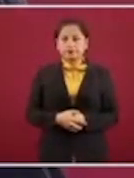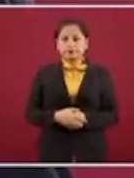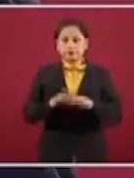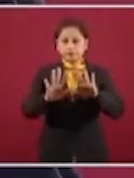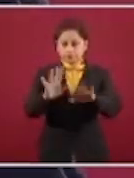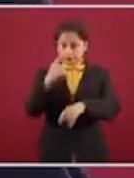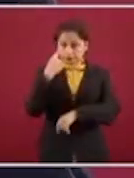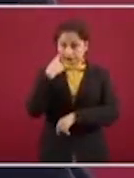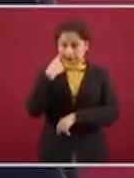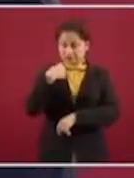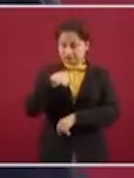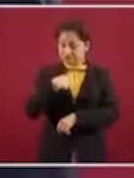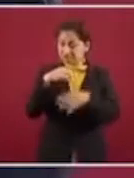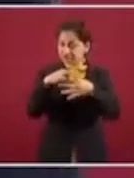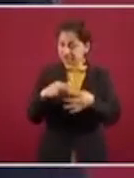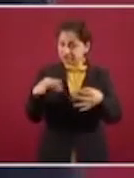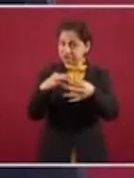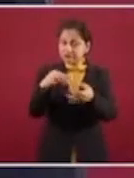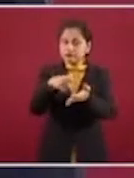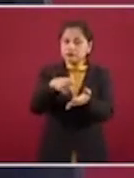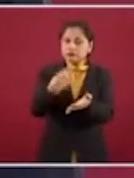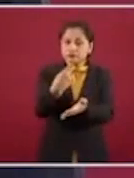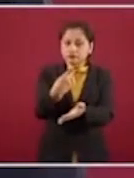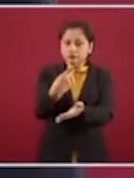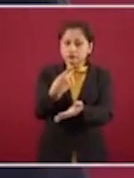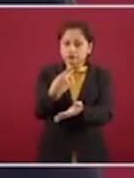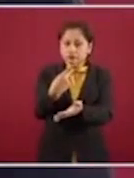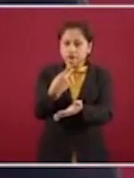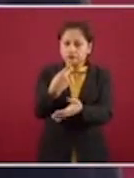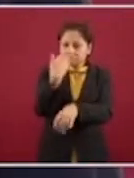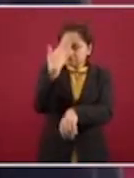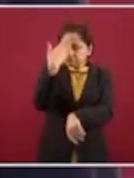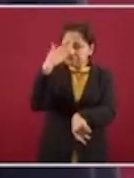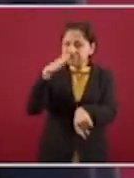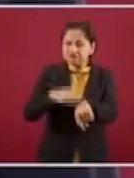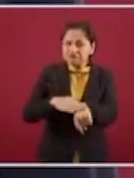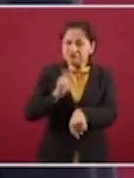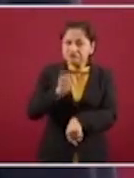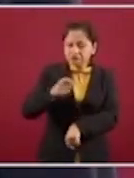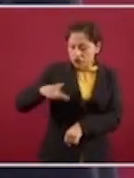Repito, todo el gobierno está